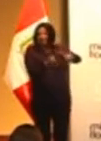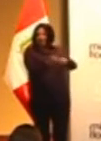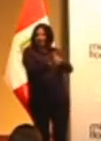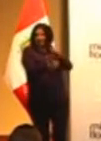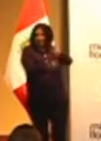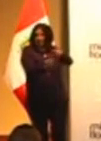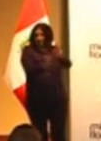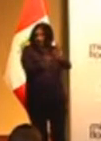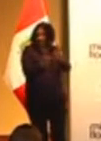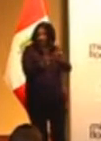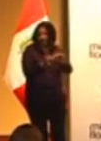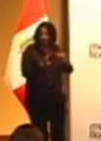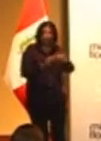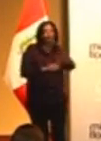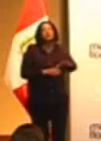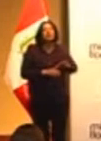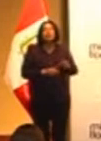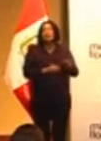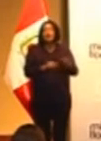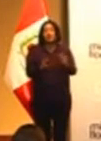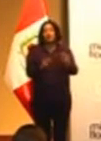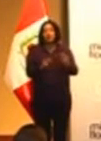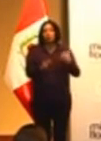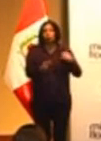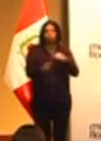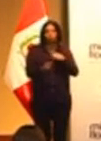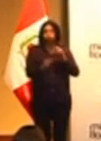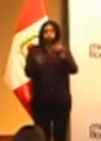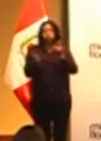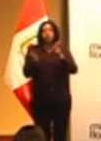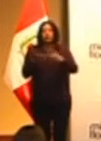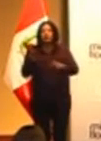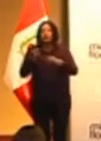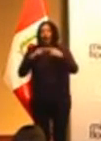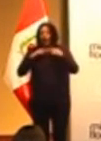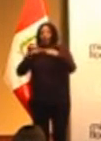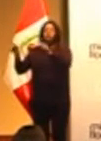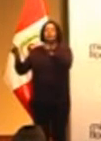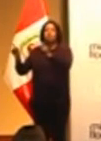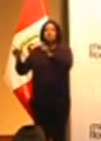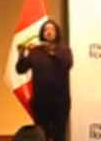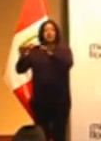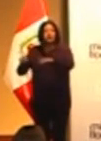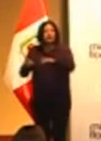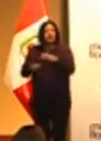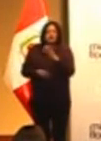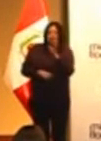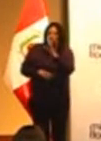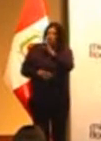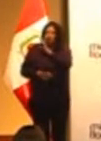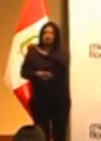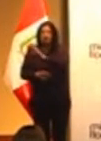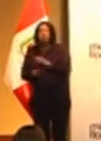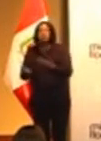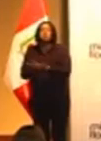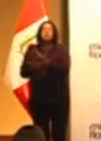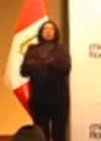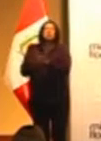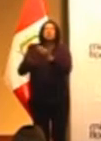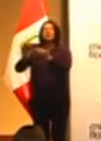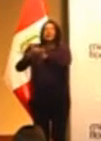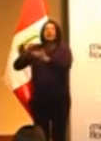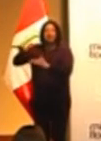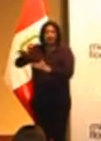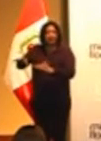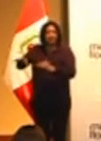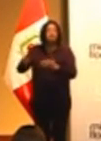tema, muy rápidamente reaccionamos y anunciamos que íbamos a buscar una nueva propiedad para